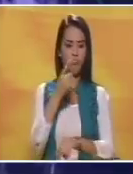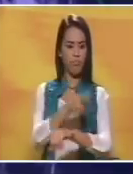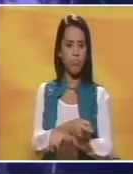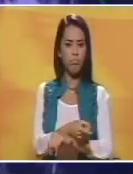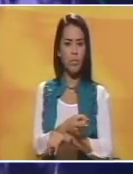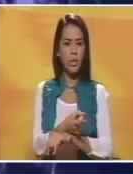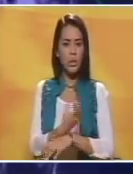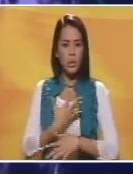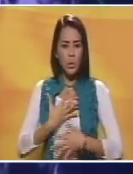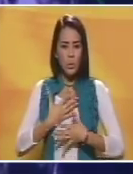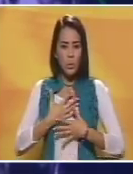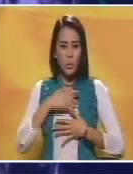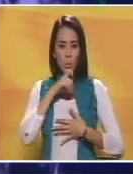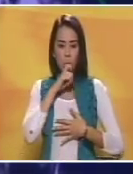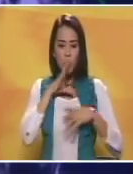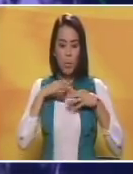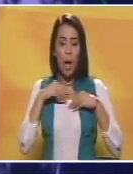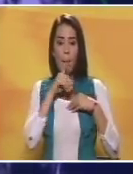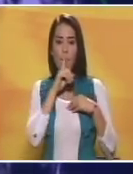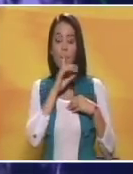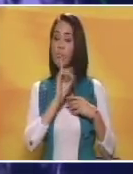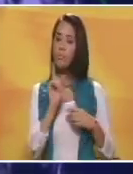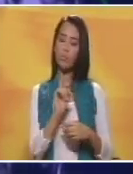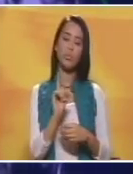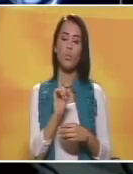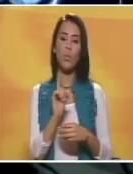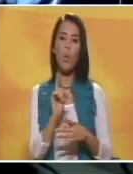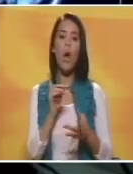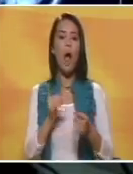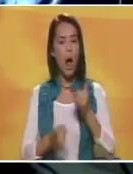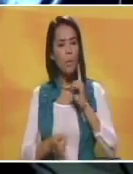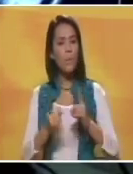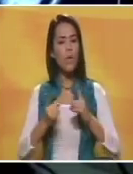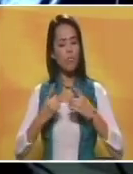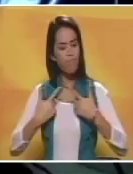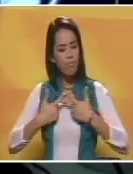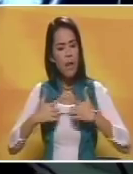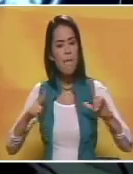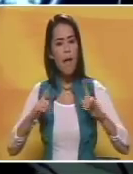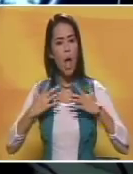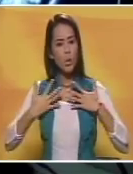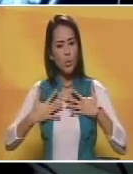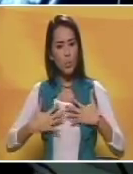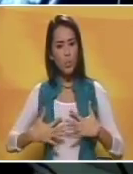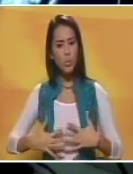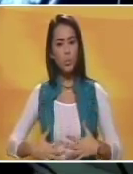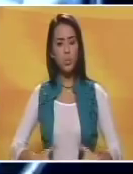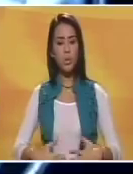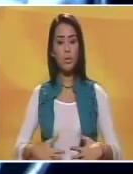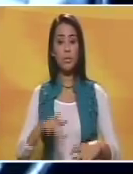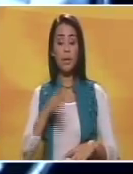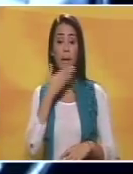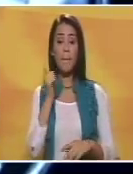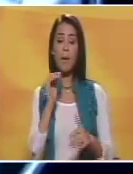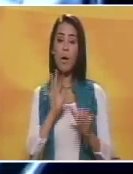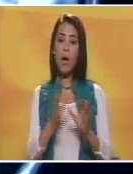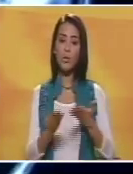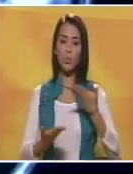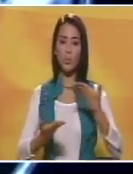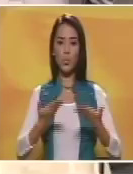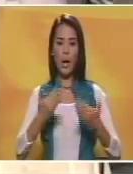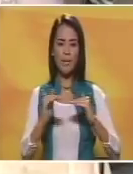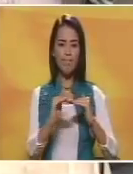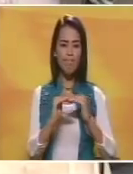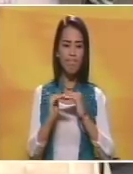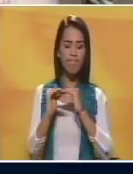contener la ira o el enojo. Por el contrario, de vez en cuando es bueno liberarlas. La recomendación es lograr un equilibrio. Lo más